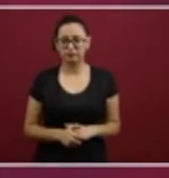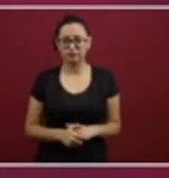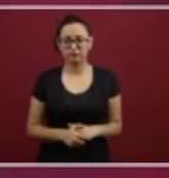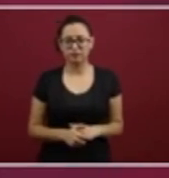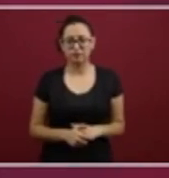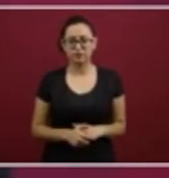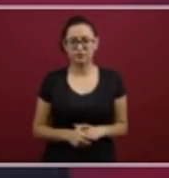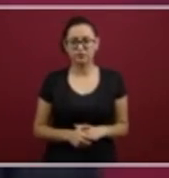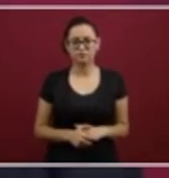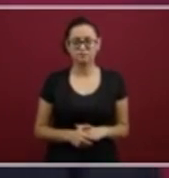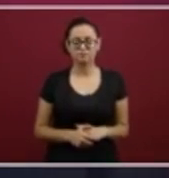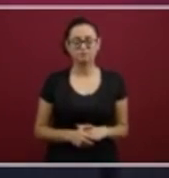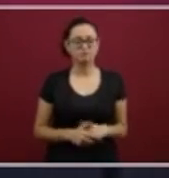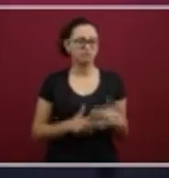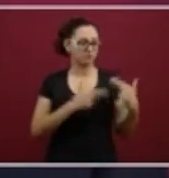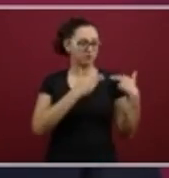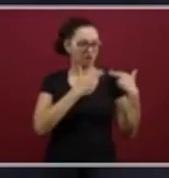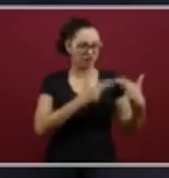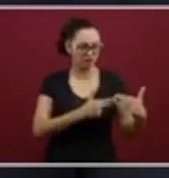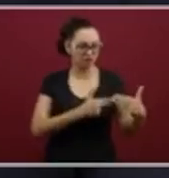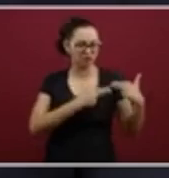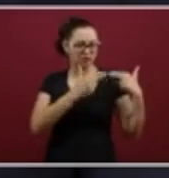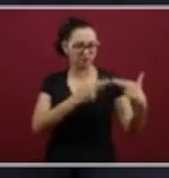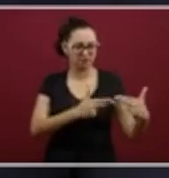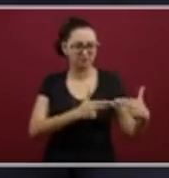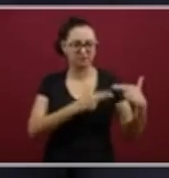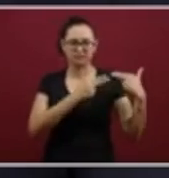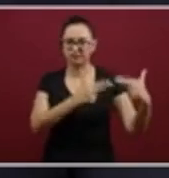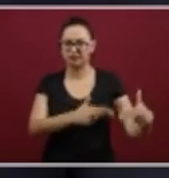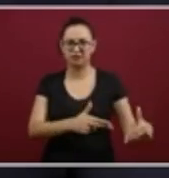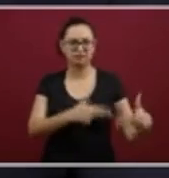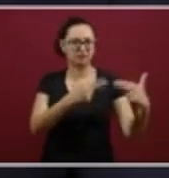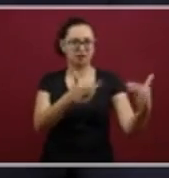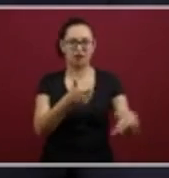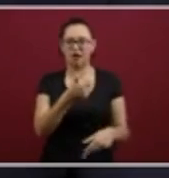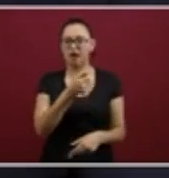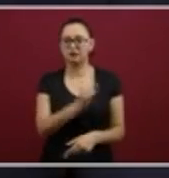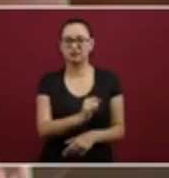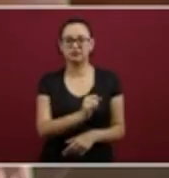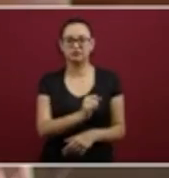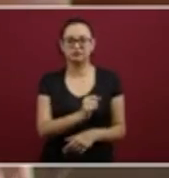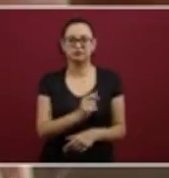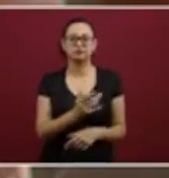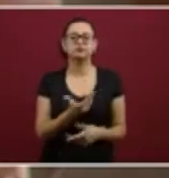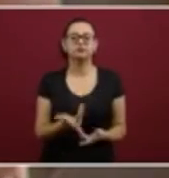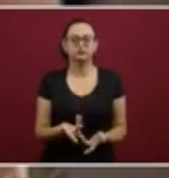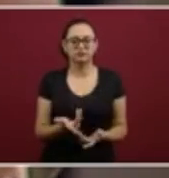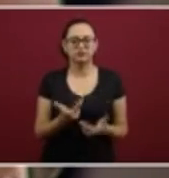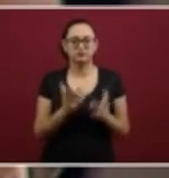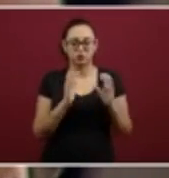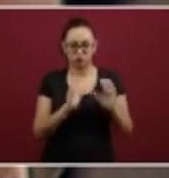una herencia de padres a hijos. Entonces hay que cuidar eso